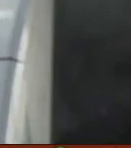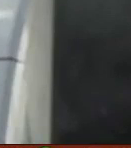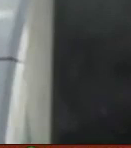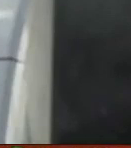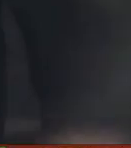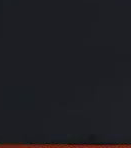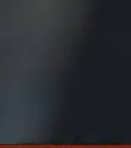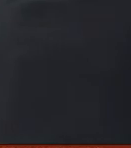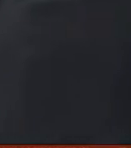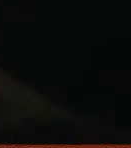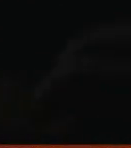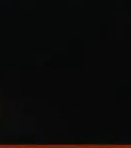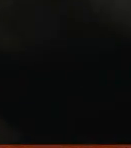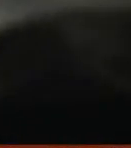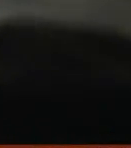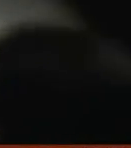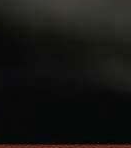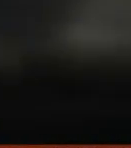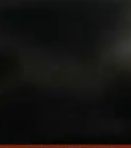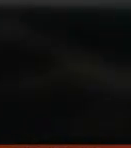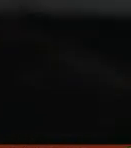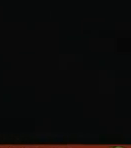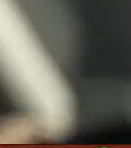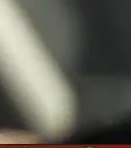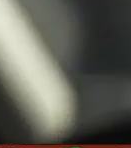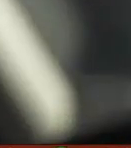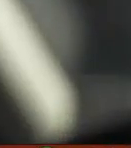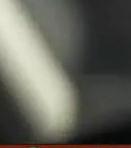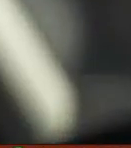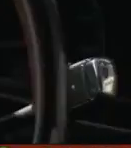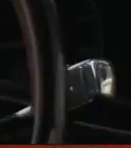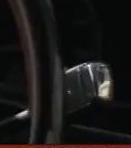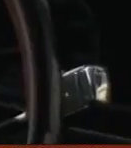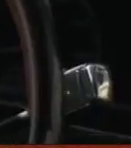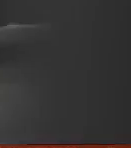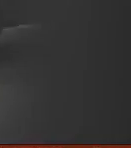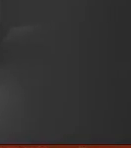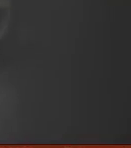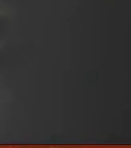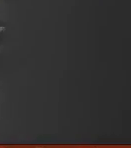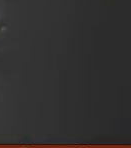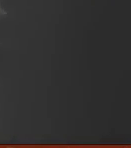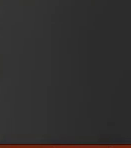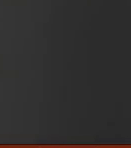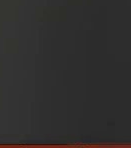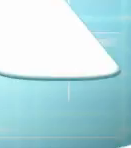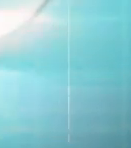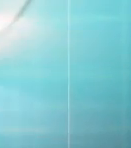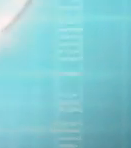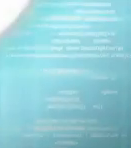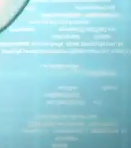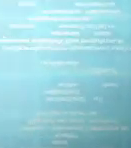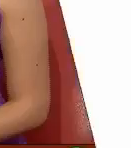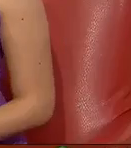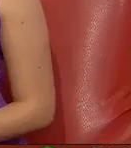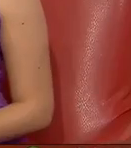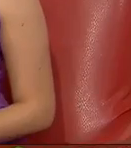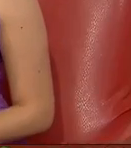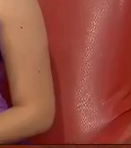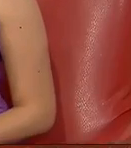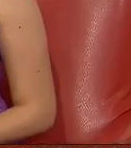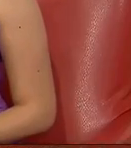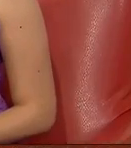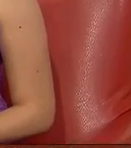activaron en toda la Ciudad de México, el cual dijeron redujo hasta un 40% de su precio. Después dieron a conocer un comunicado en